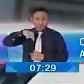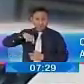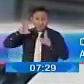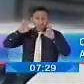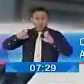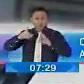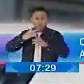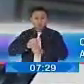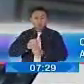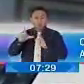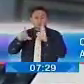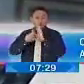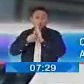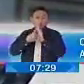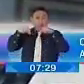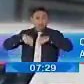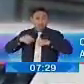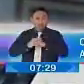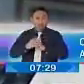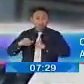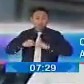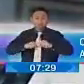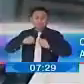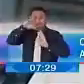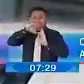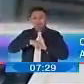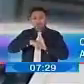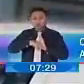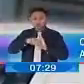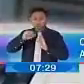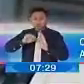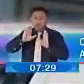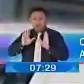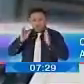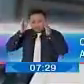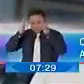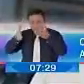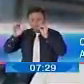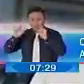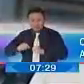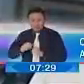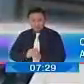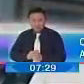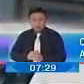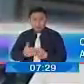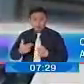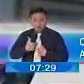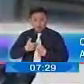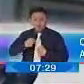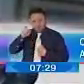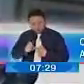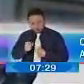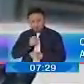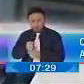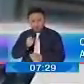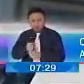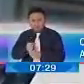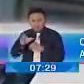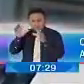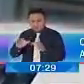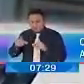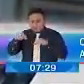de la seguridad jurídica, de la reducción de trámites, en eso sí lo vamos a trabajar y estamos empecinados en dejar un país